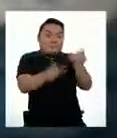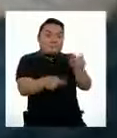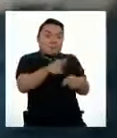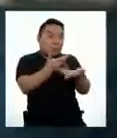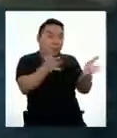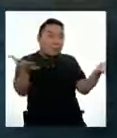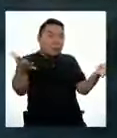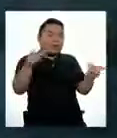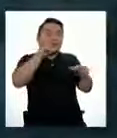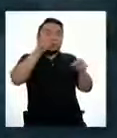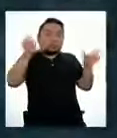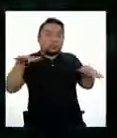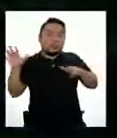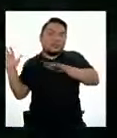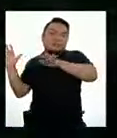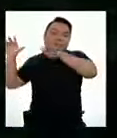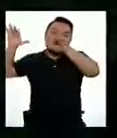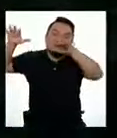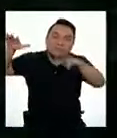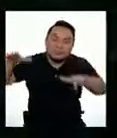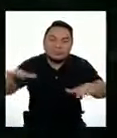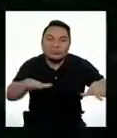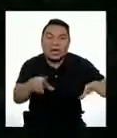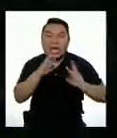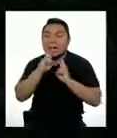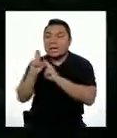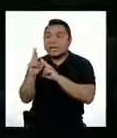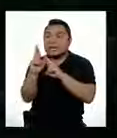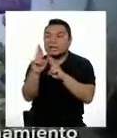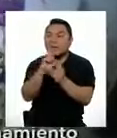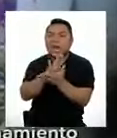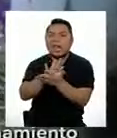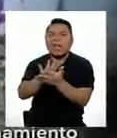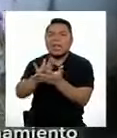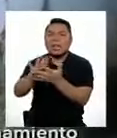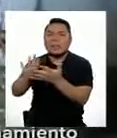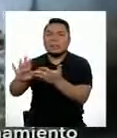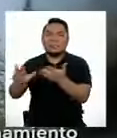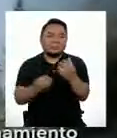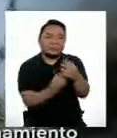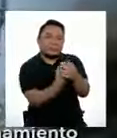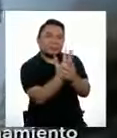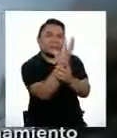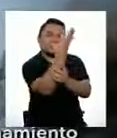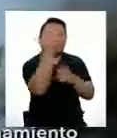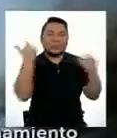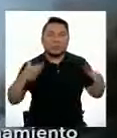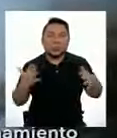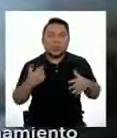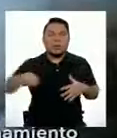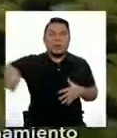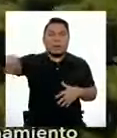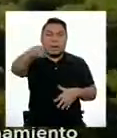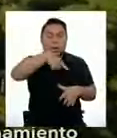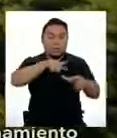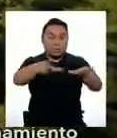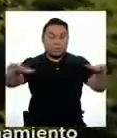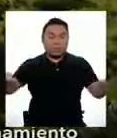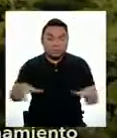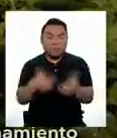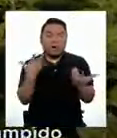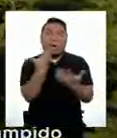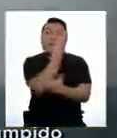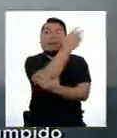alimentarse y nuestros mares y ríos se ven mucho más limpios. Significa que cada vez que el correcto funcionamiento de un ecosistema como